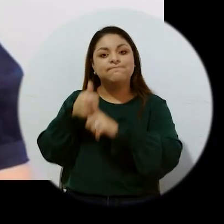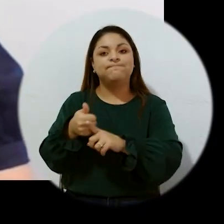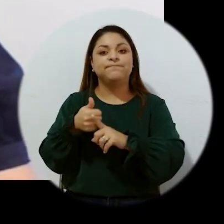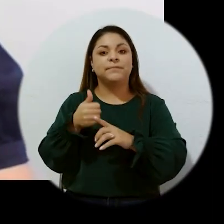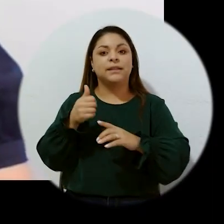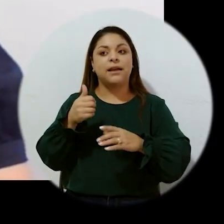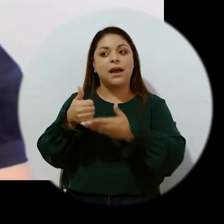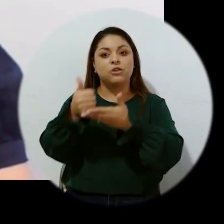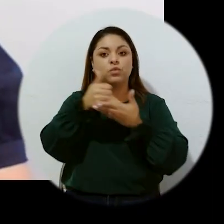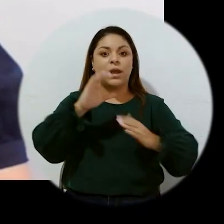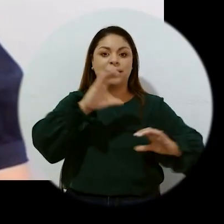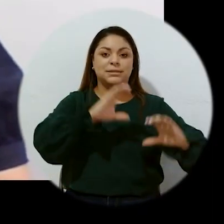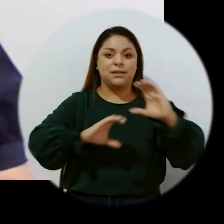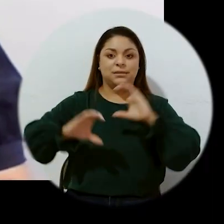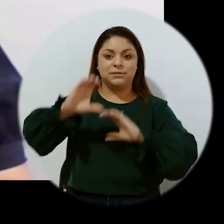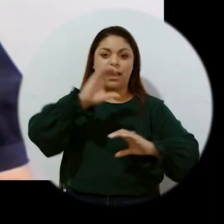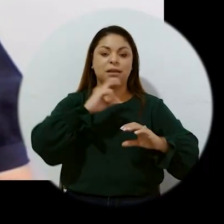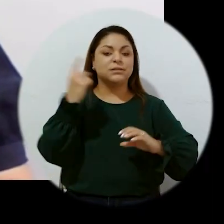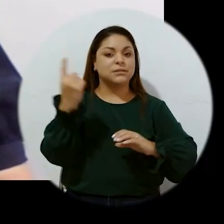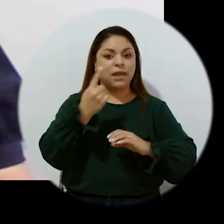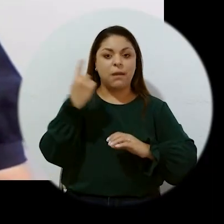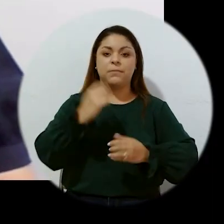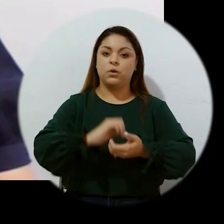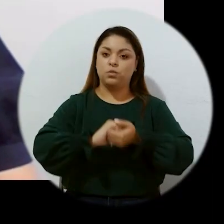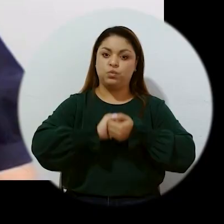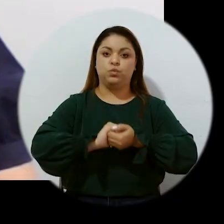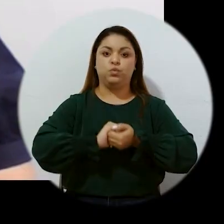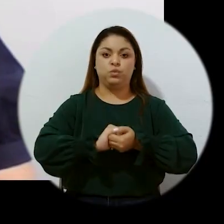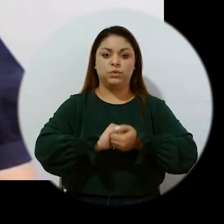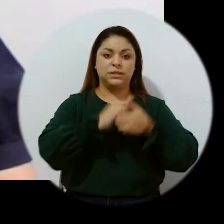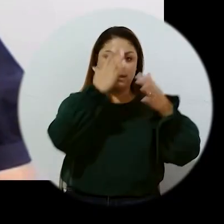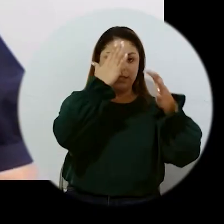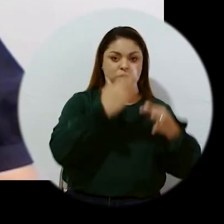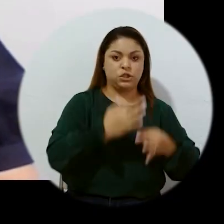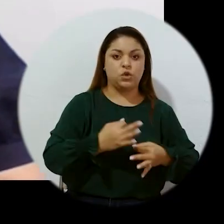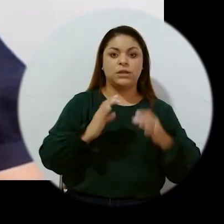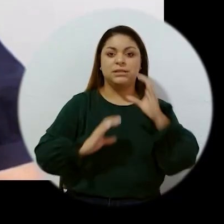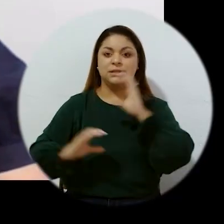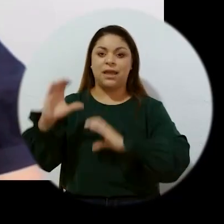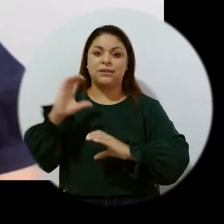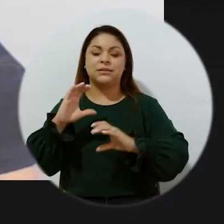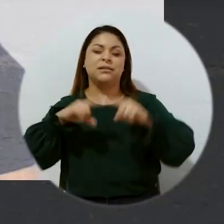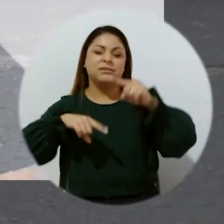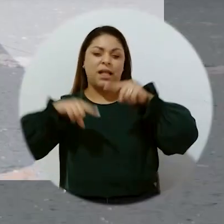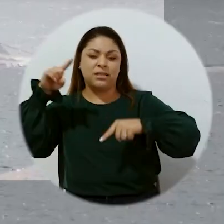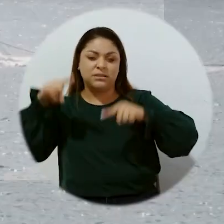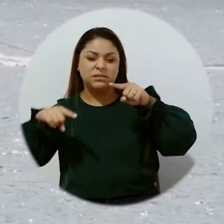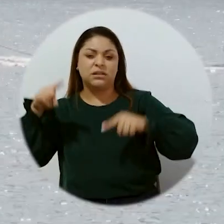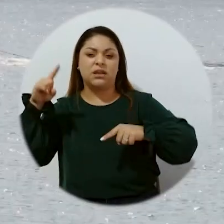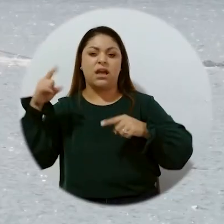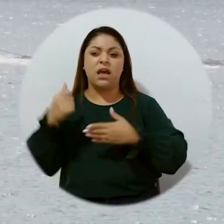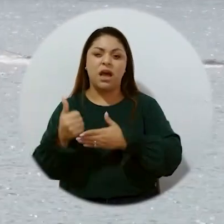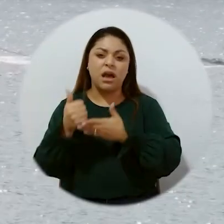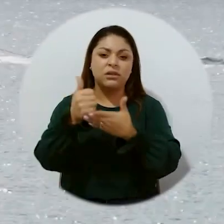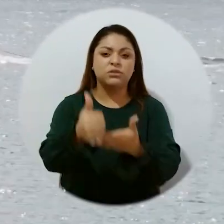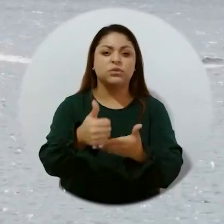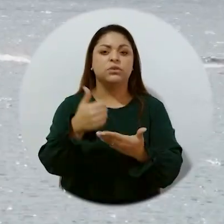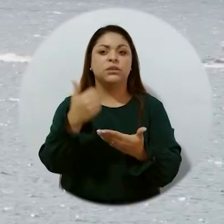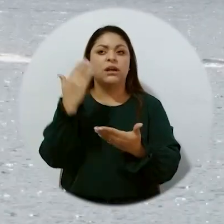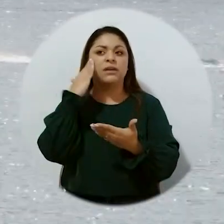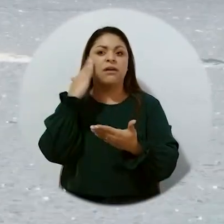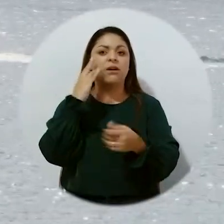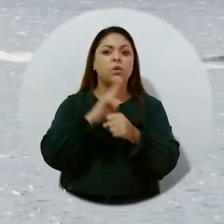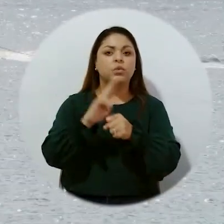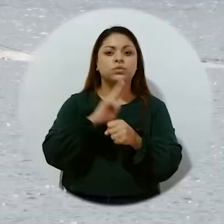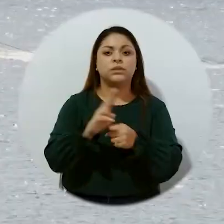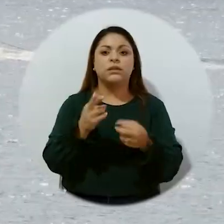ciencia, que esté siempre de la mano con estadísticas que pudieran mejorar ese